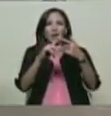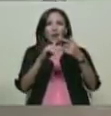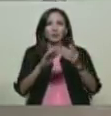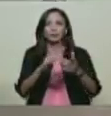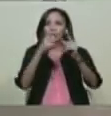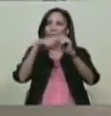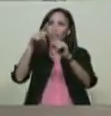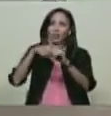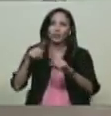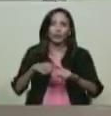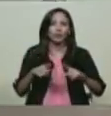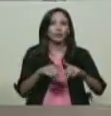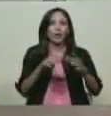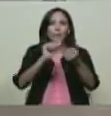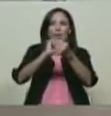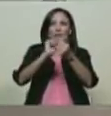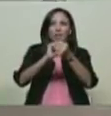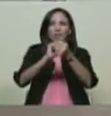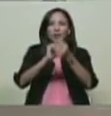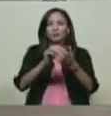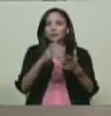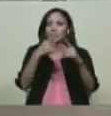etcétera, etcétera.